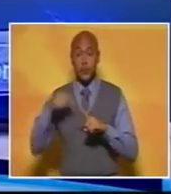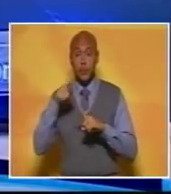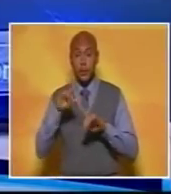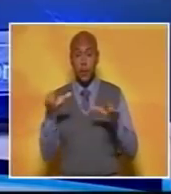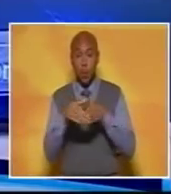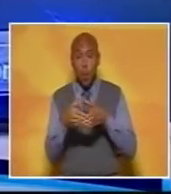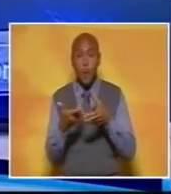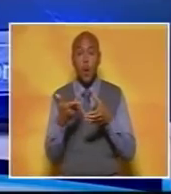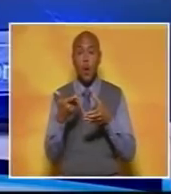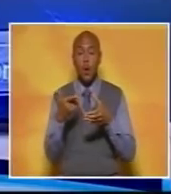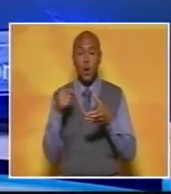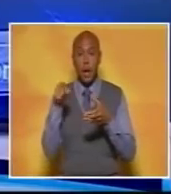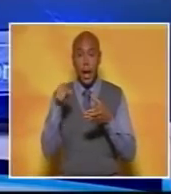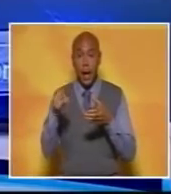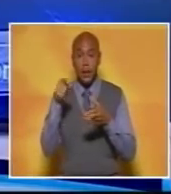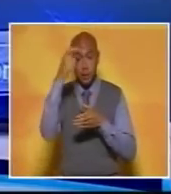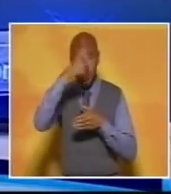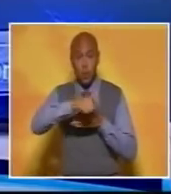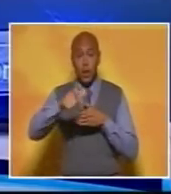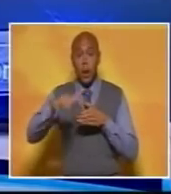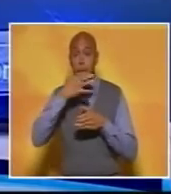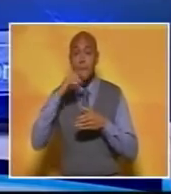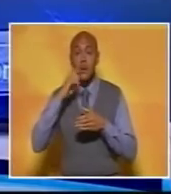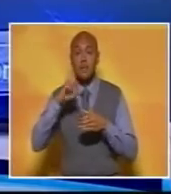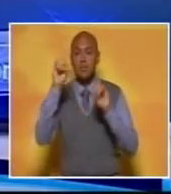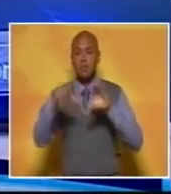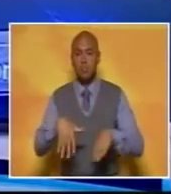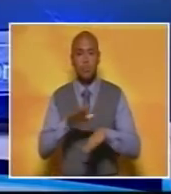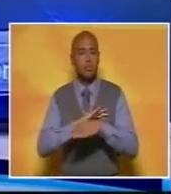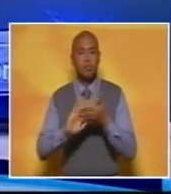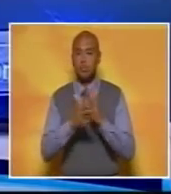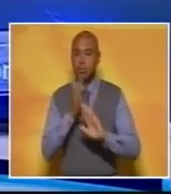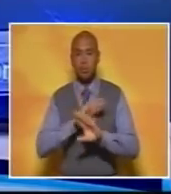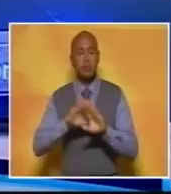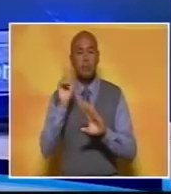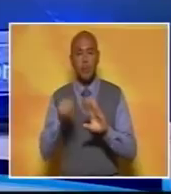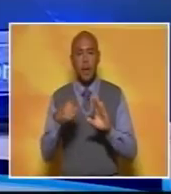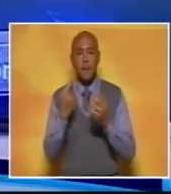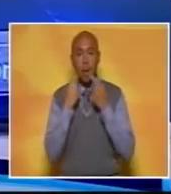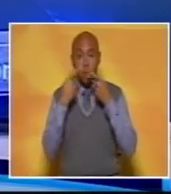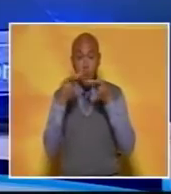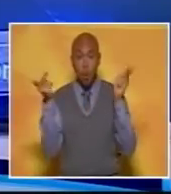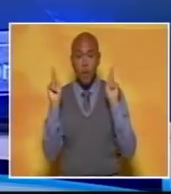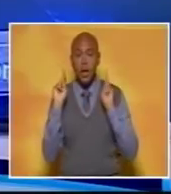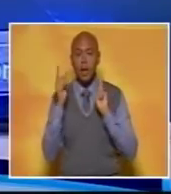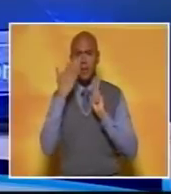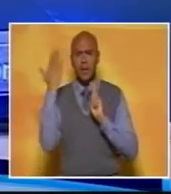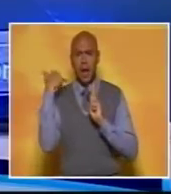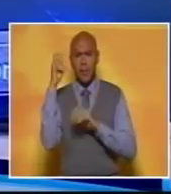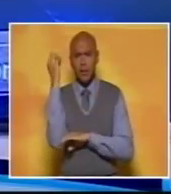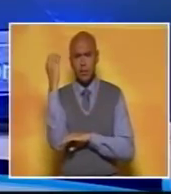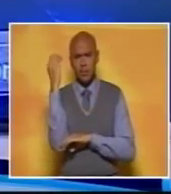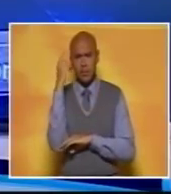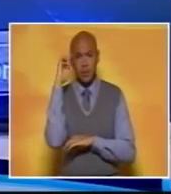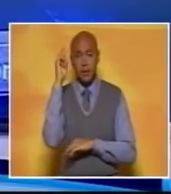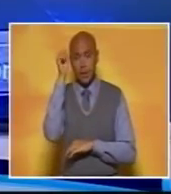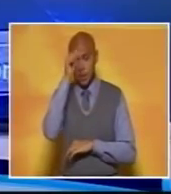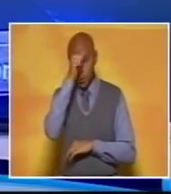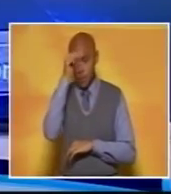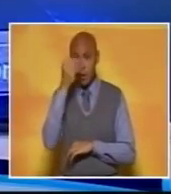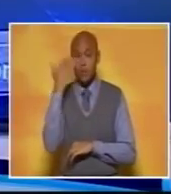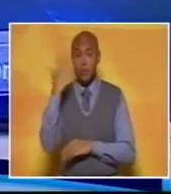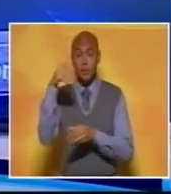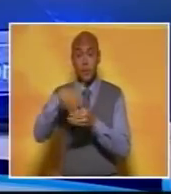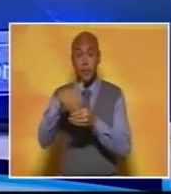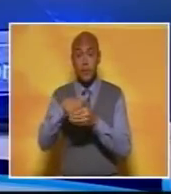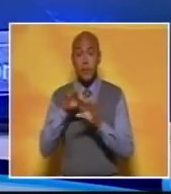Ciudadanos, presentó su renuncia y anunció que abandona la política y la vida pública tras el debacle en las elecciones de este domingo, en las que